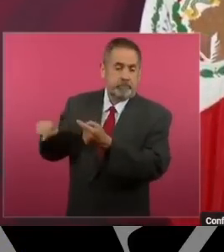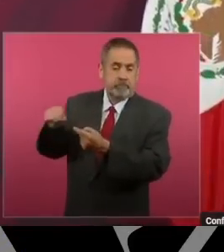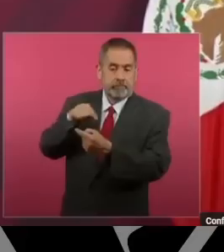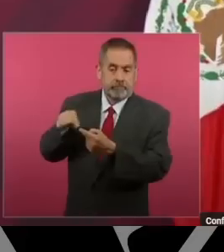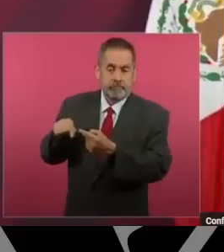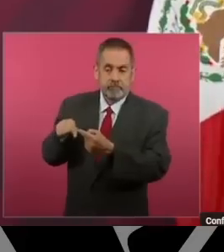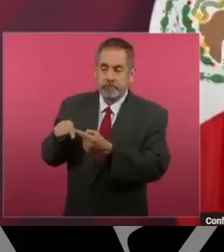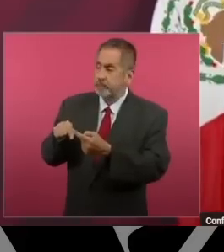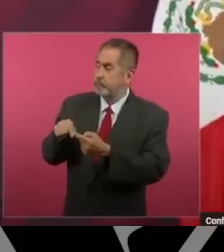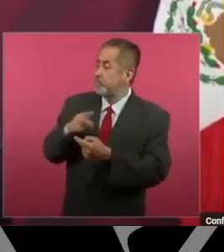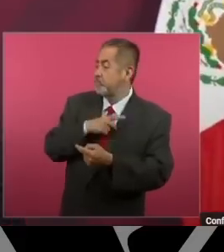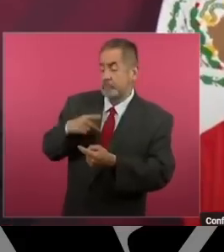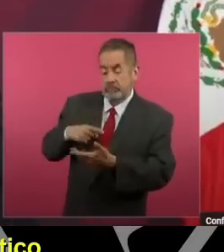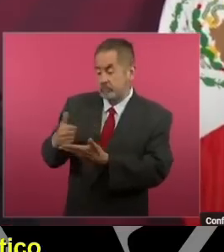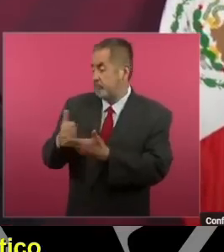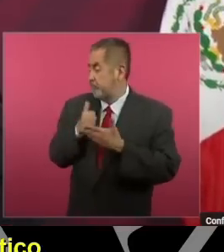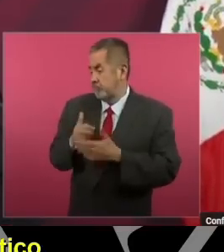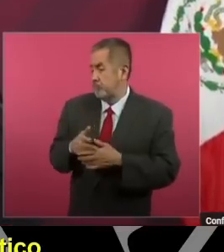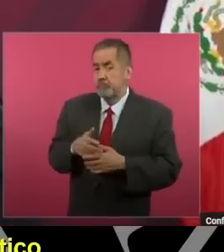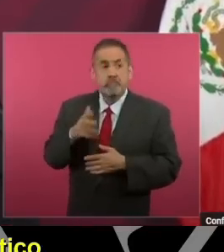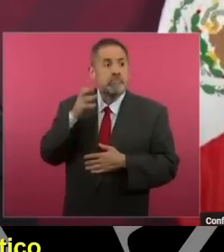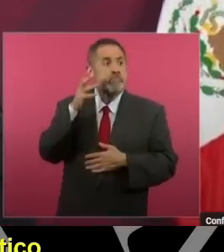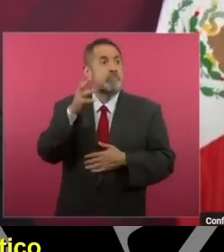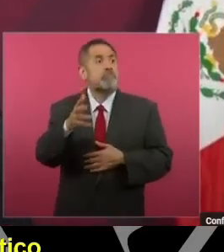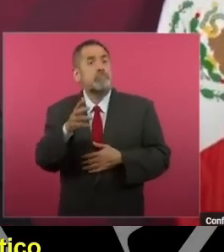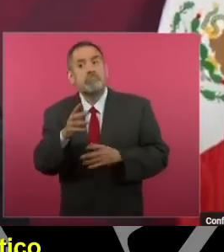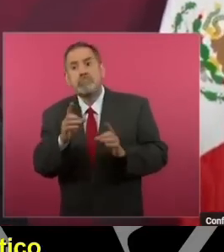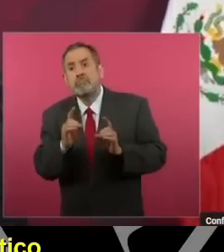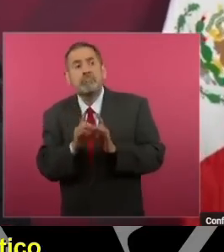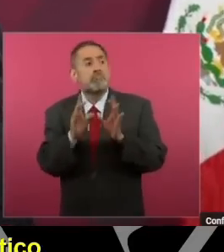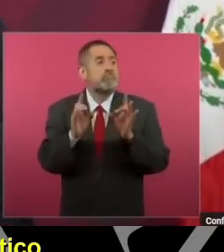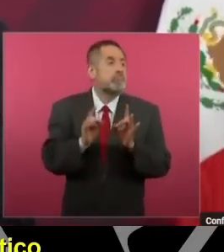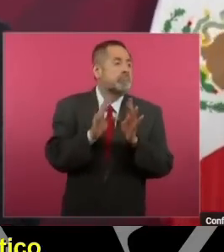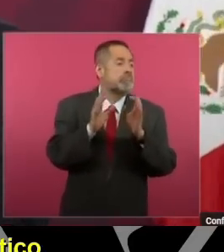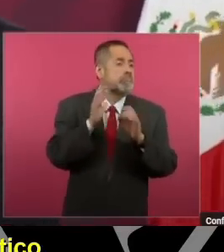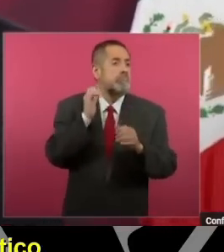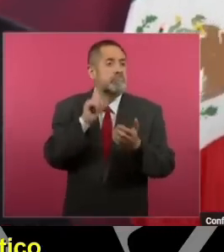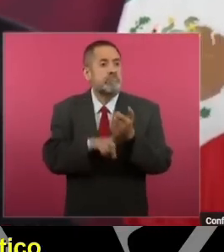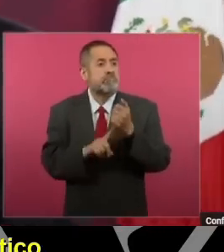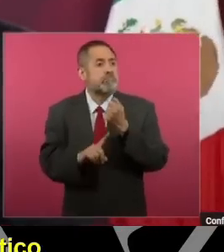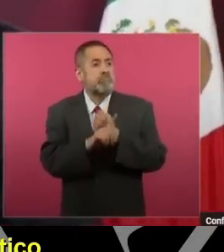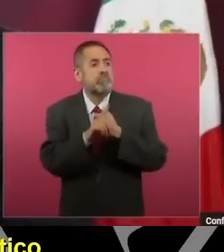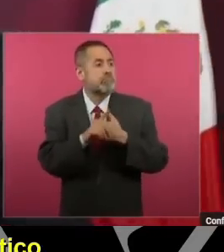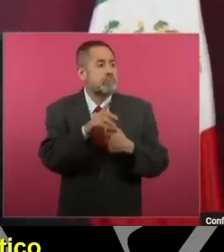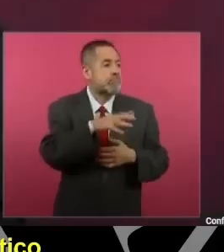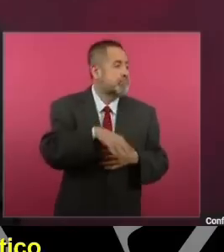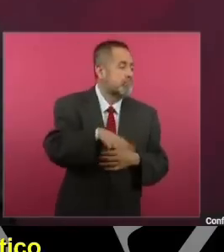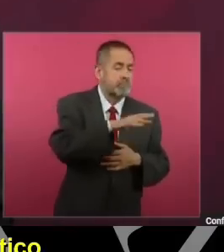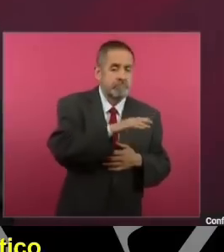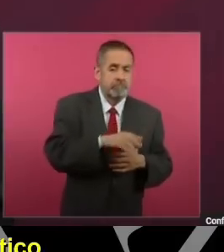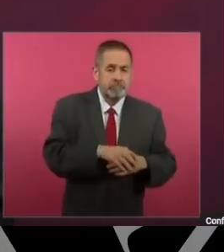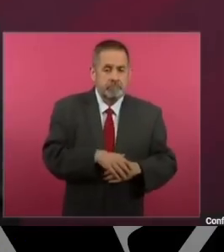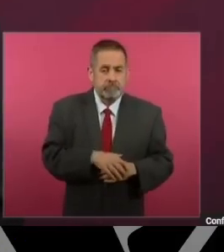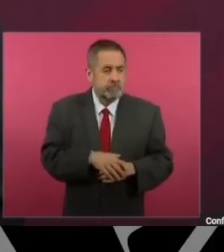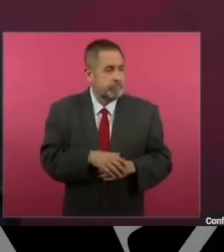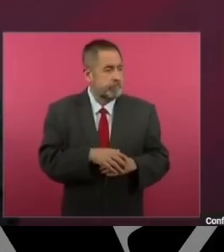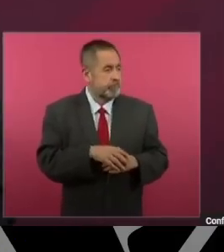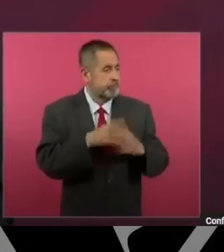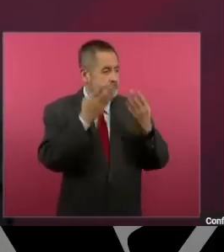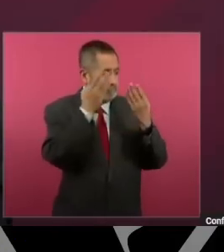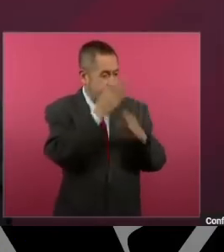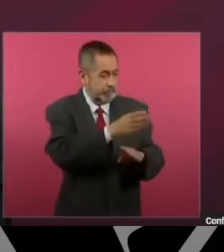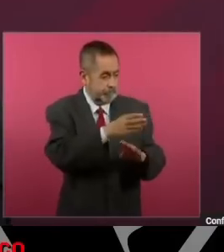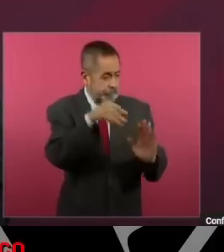cada vez que hay Una institución financiera